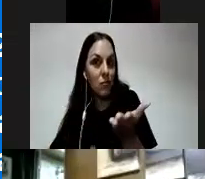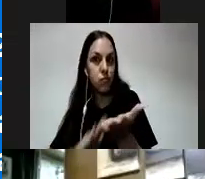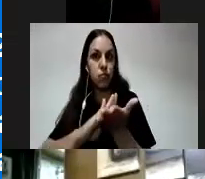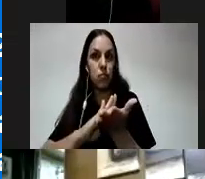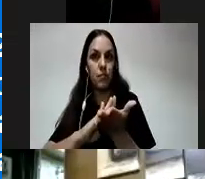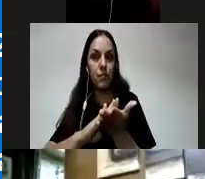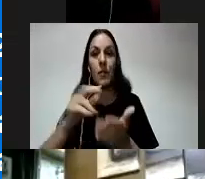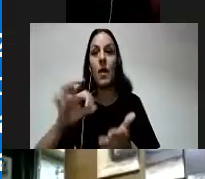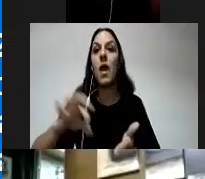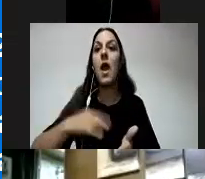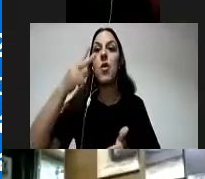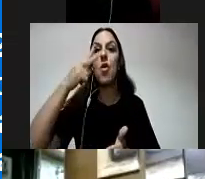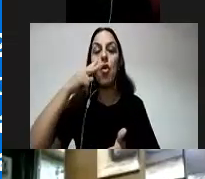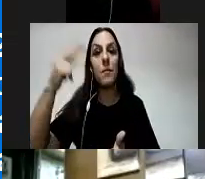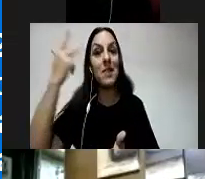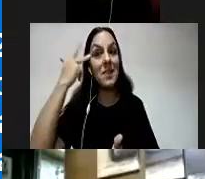se llegó a la totalidad,